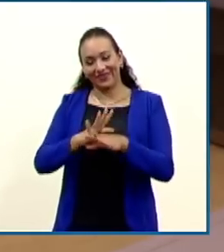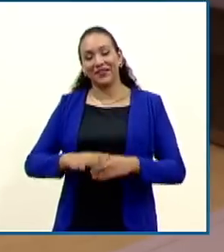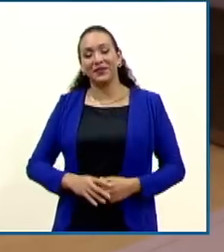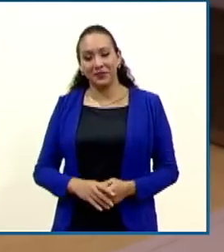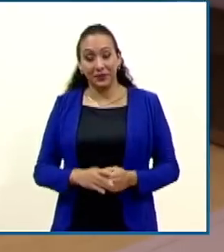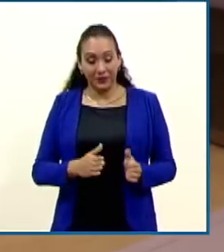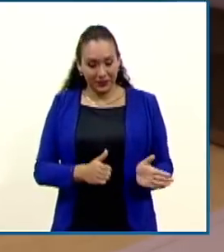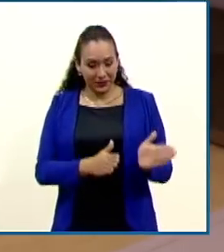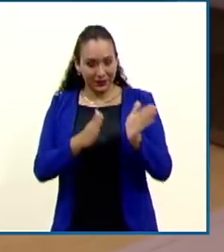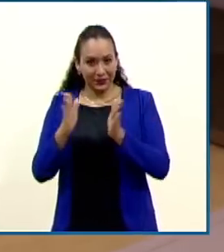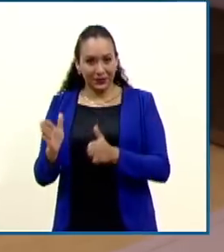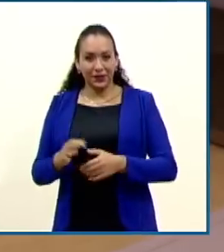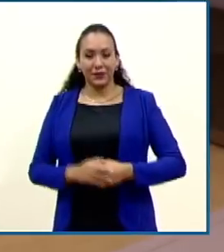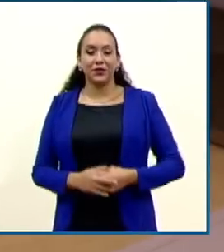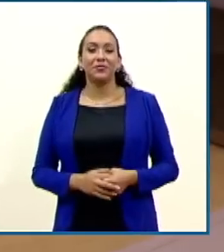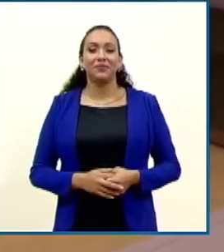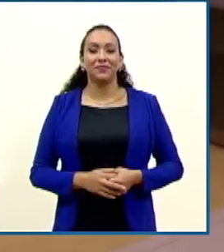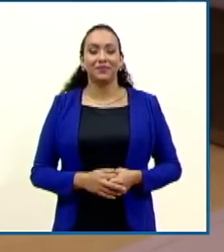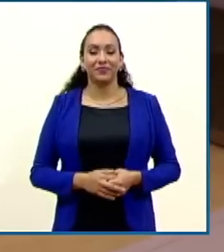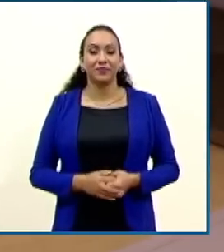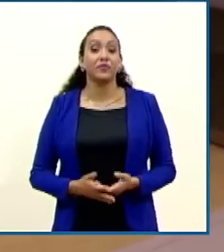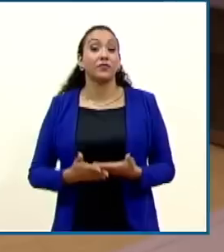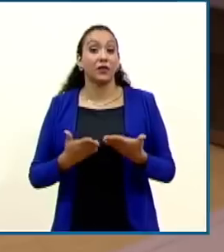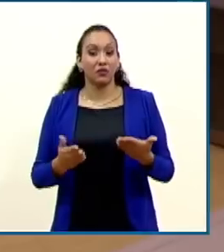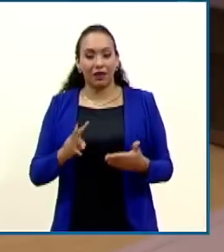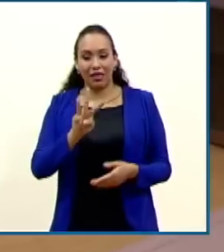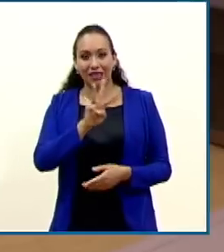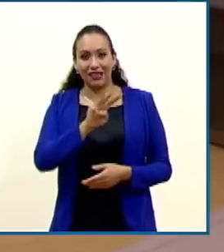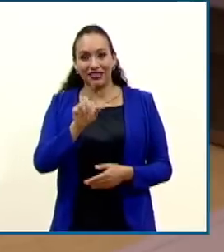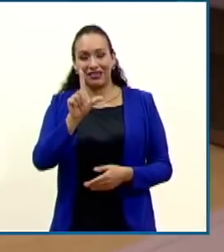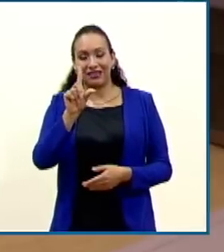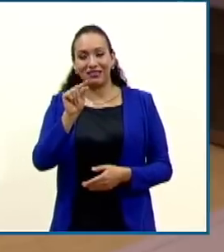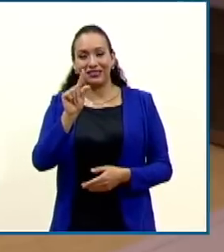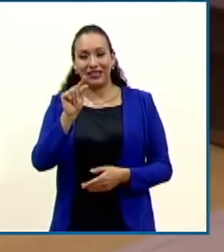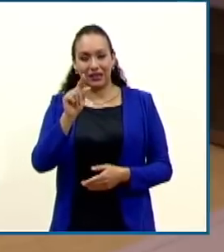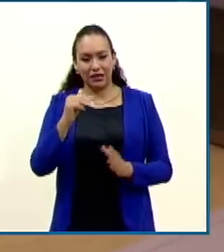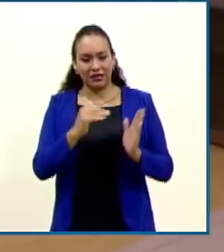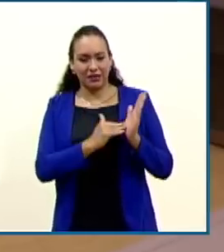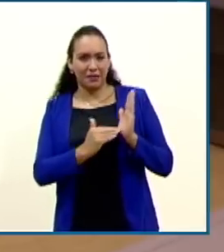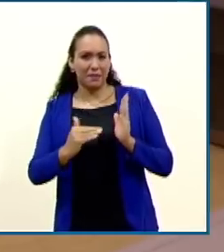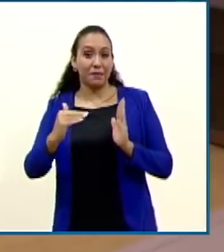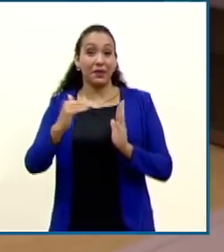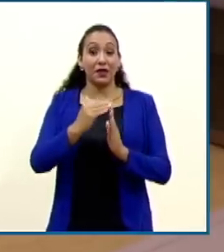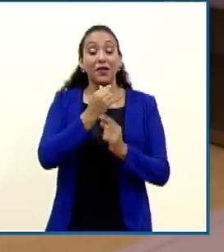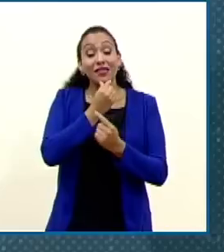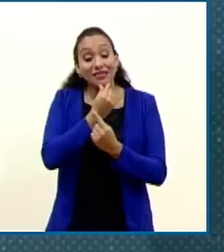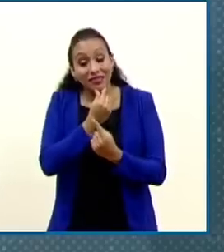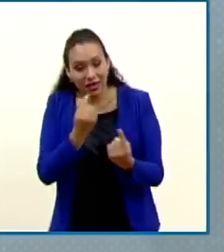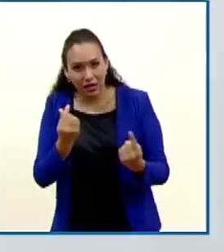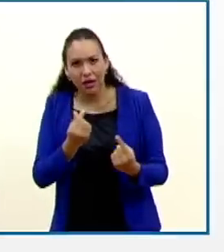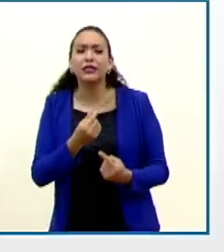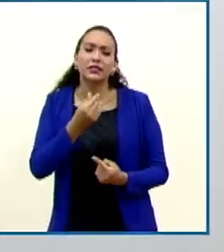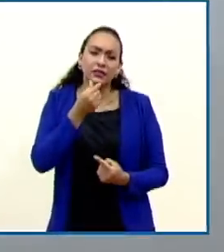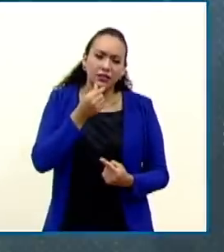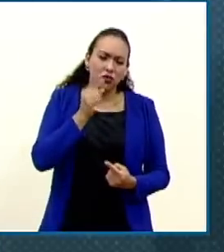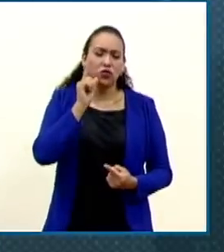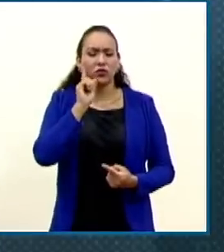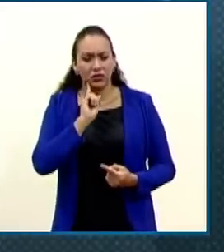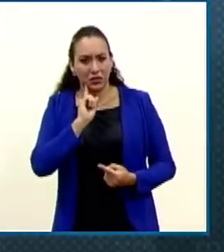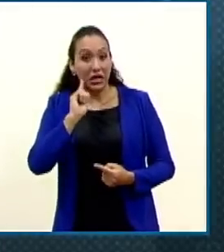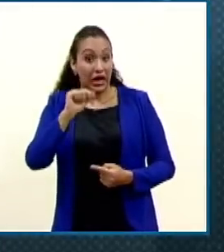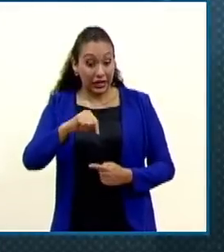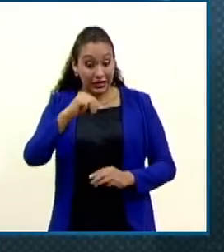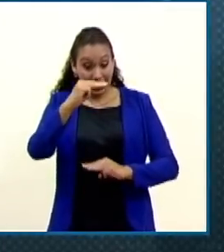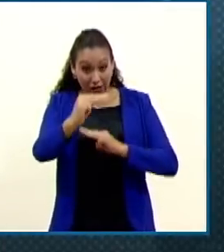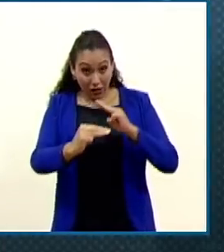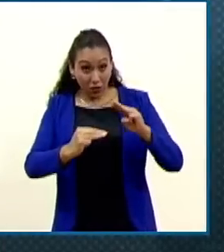tardes. En tanto, más de 370 millones de niñas, niños y adolescentes, esto en todo el mundo,